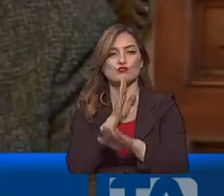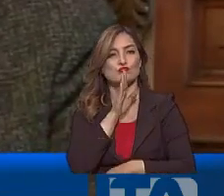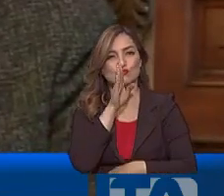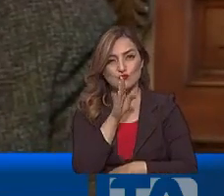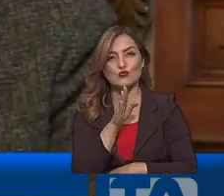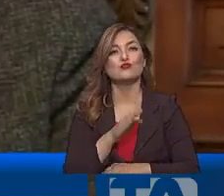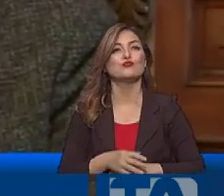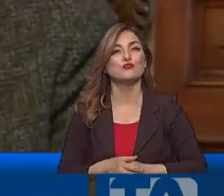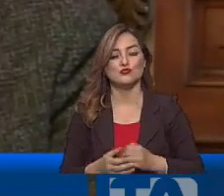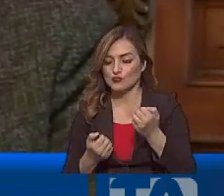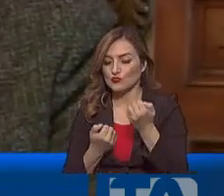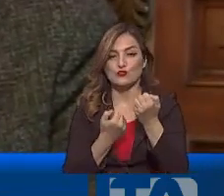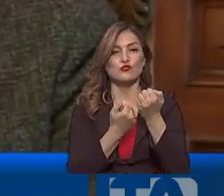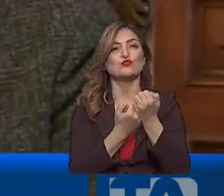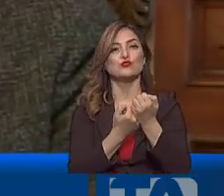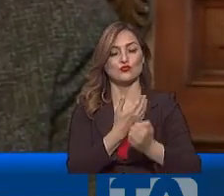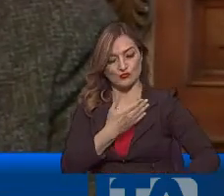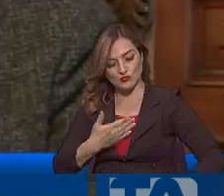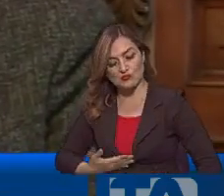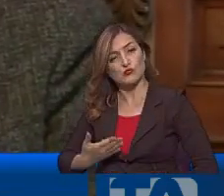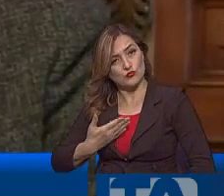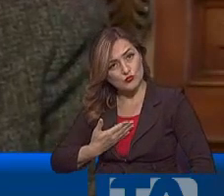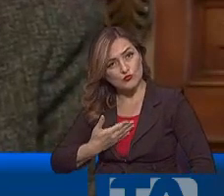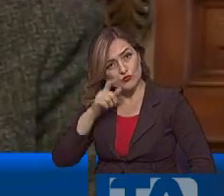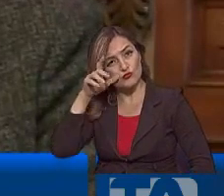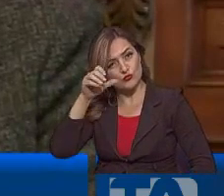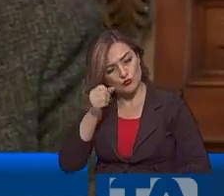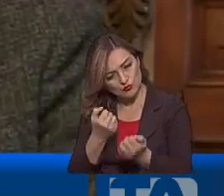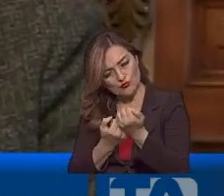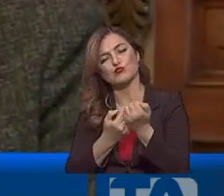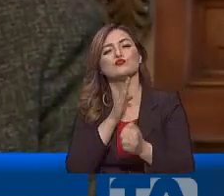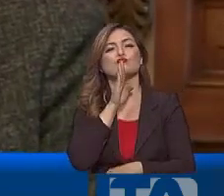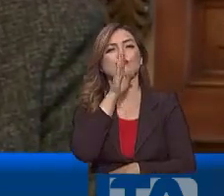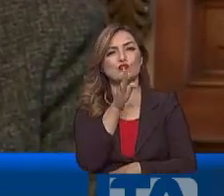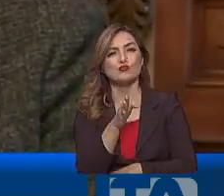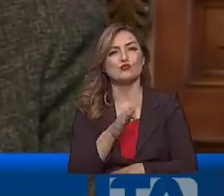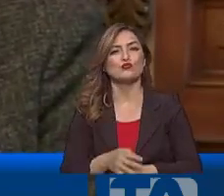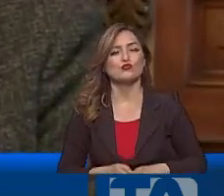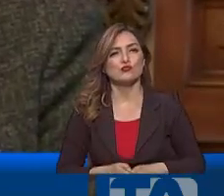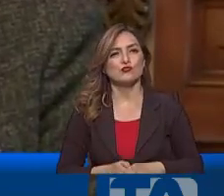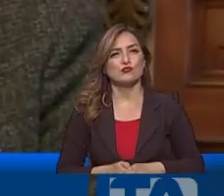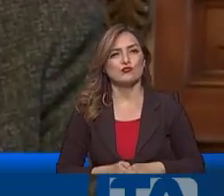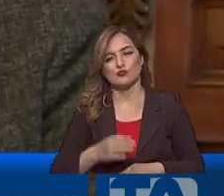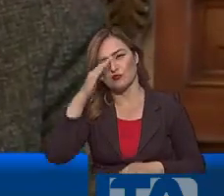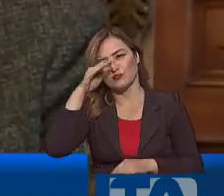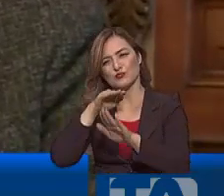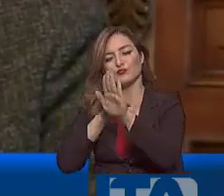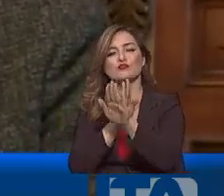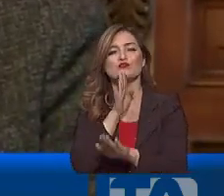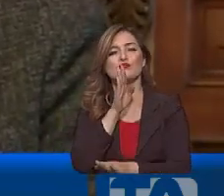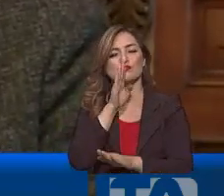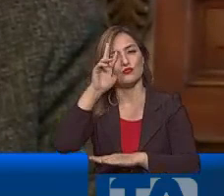del gobierno, con el apoyo de este presidente de la República. Estaré siempre del lado de la